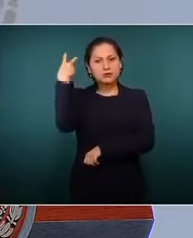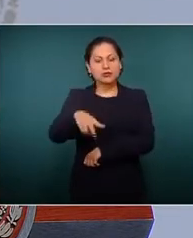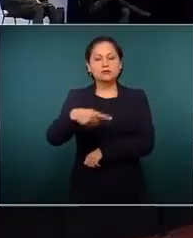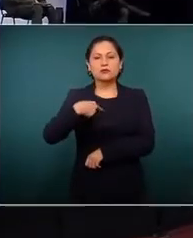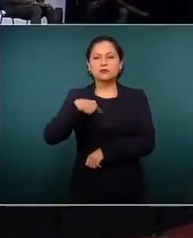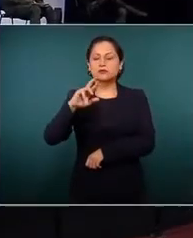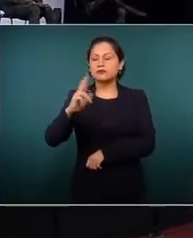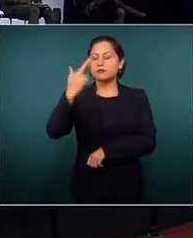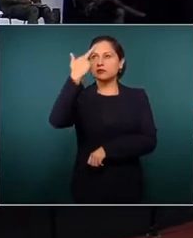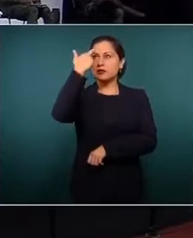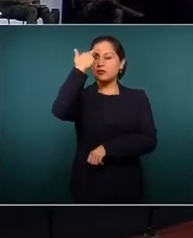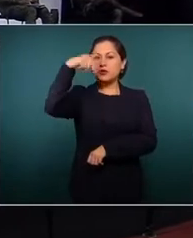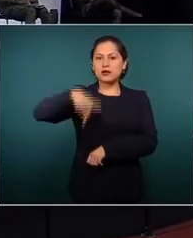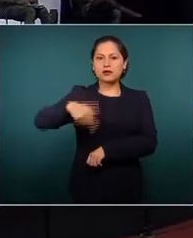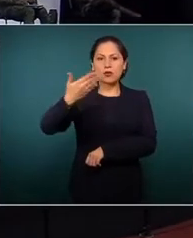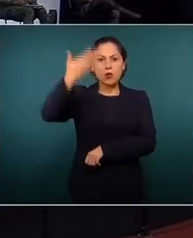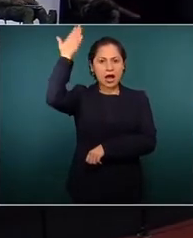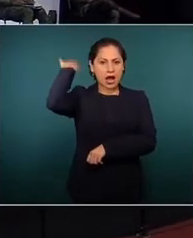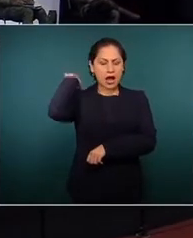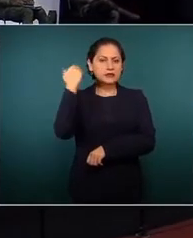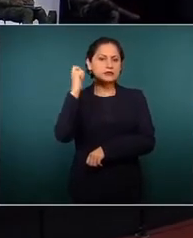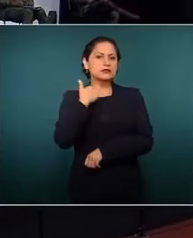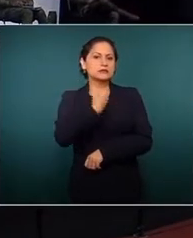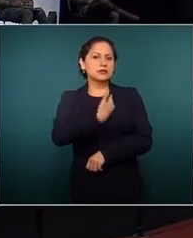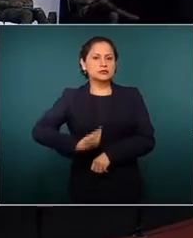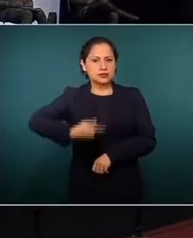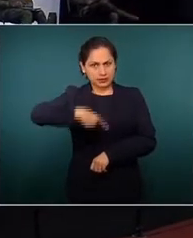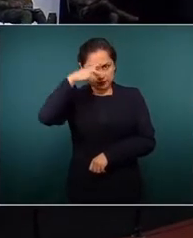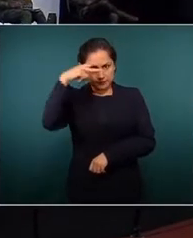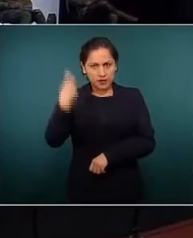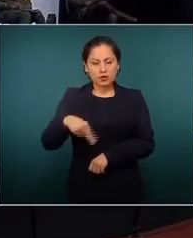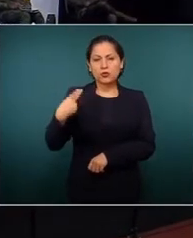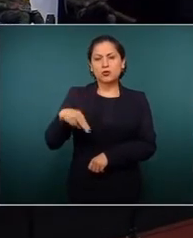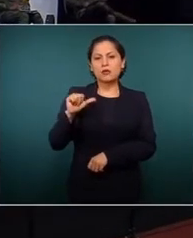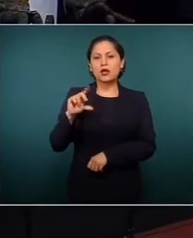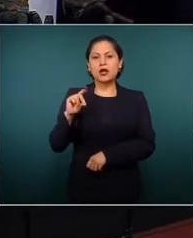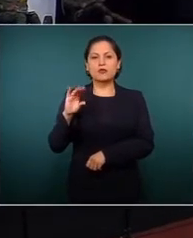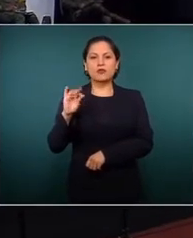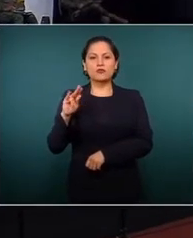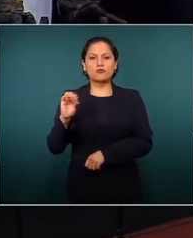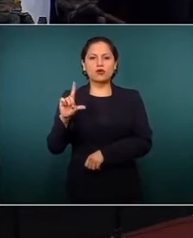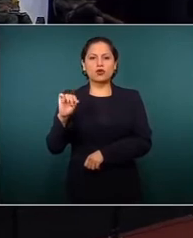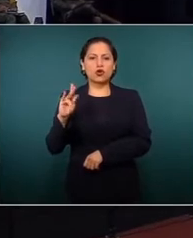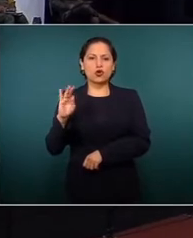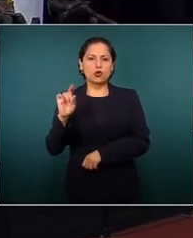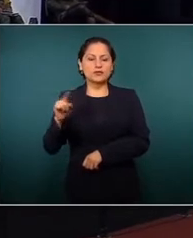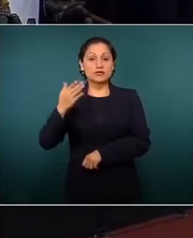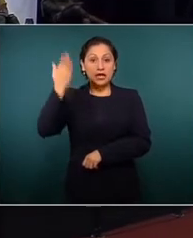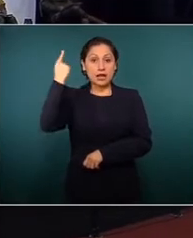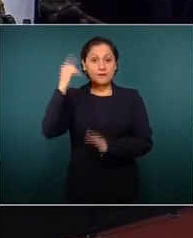mejores presidentes de México, Adolfo López Mateos, que en 1960